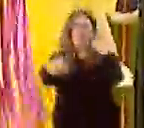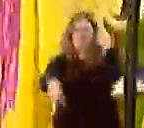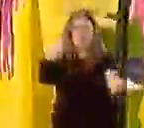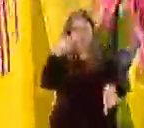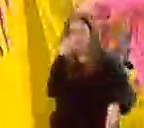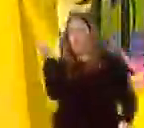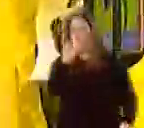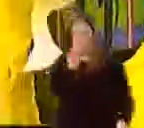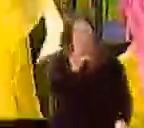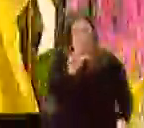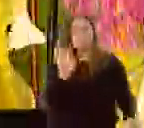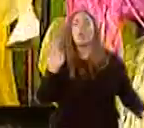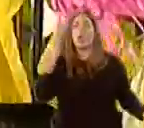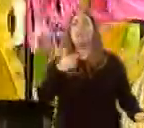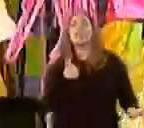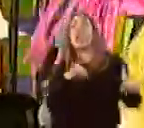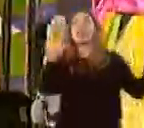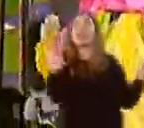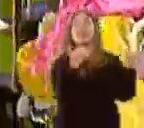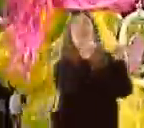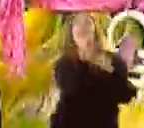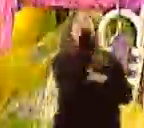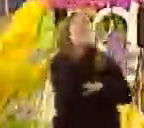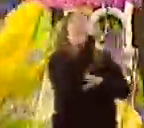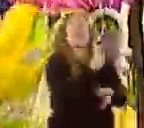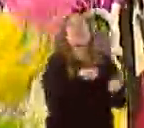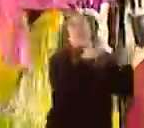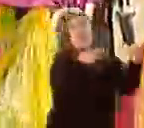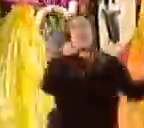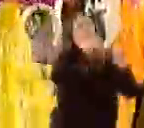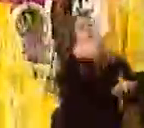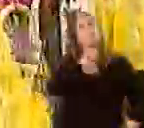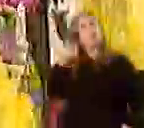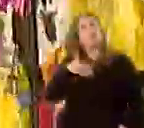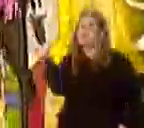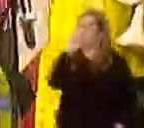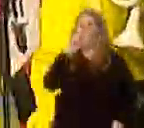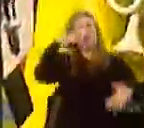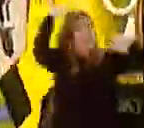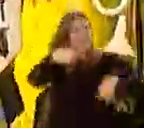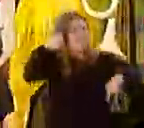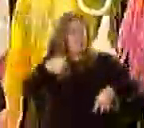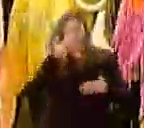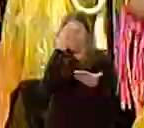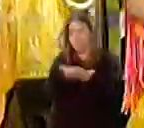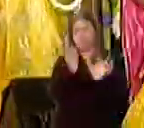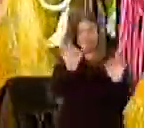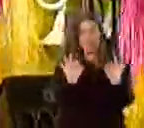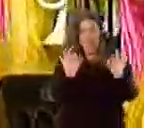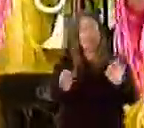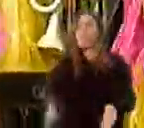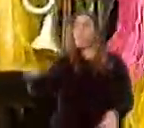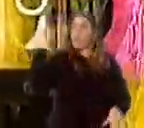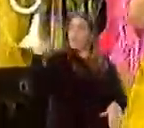chicharrero cantares y no es para aprender es una realidad de pensar que tu pasado carnaval